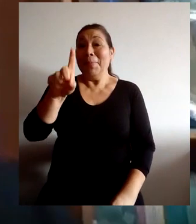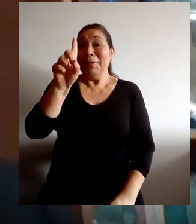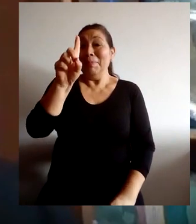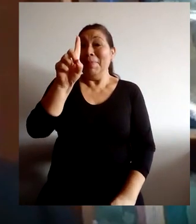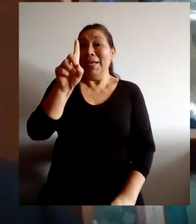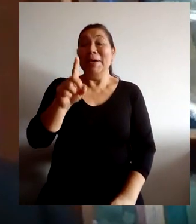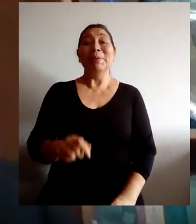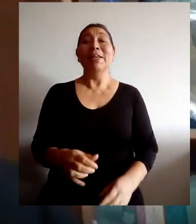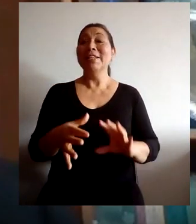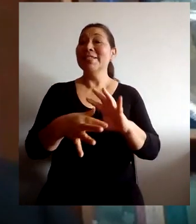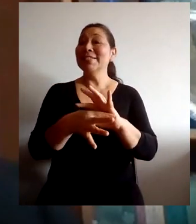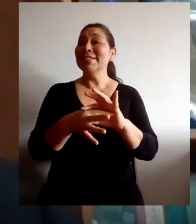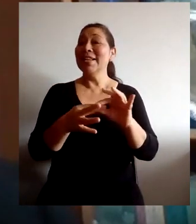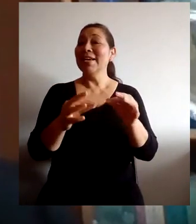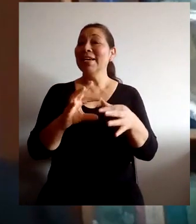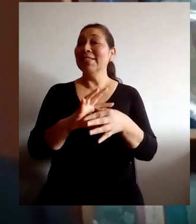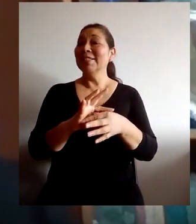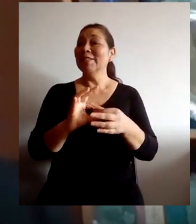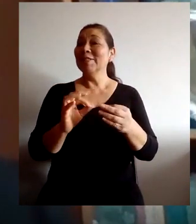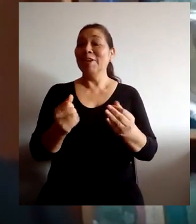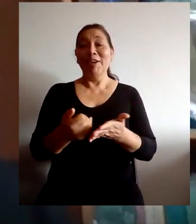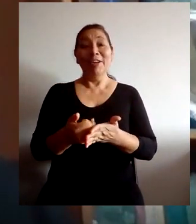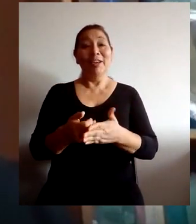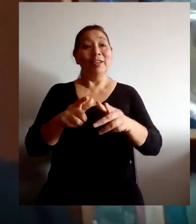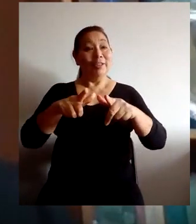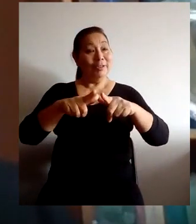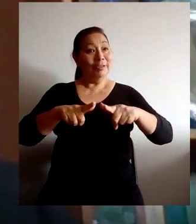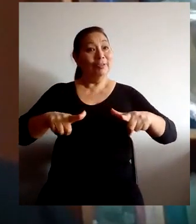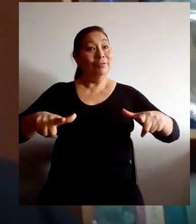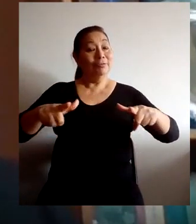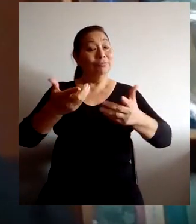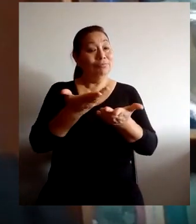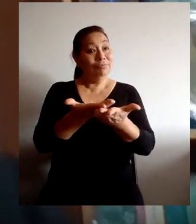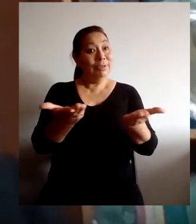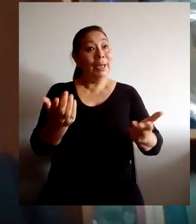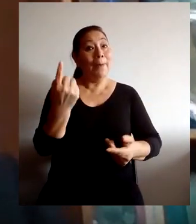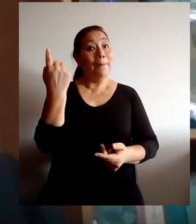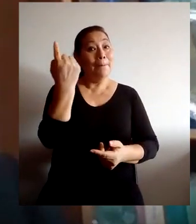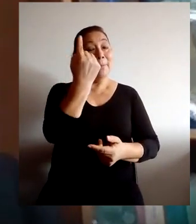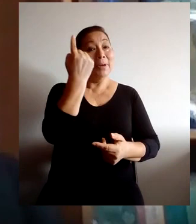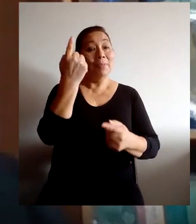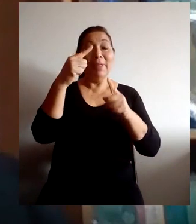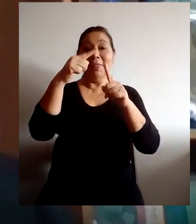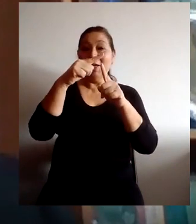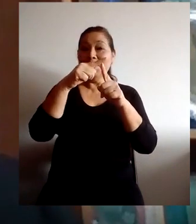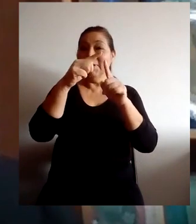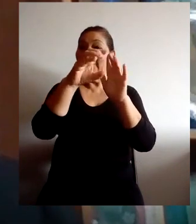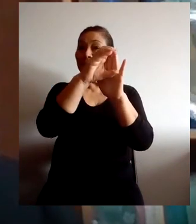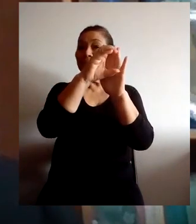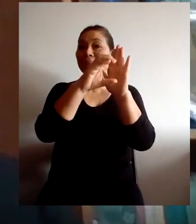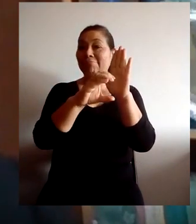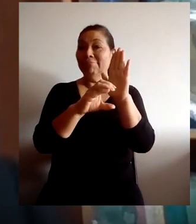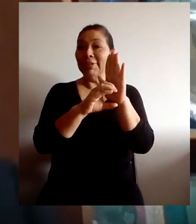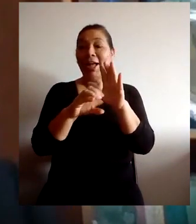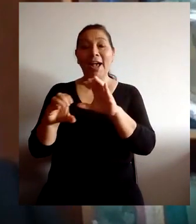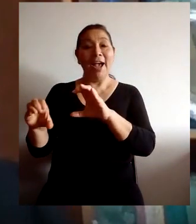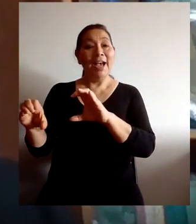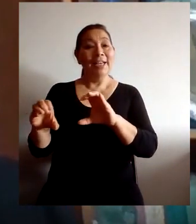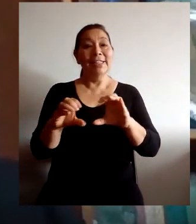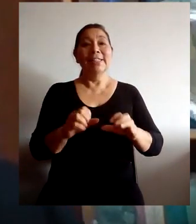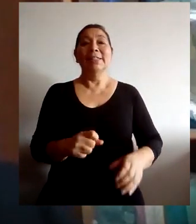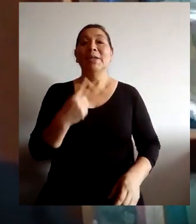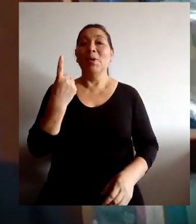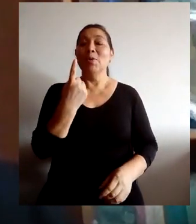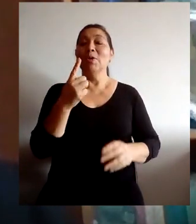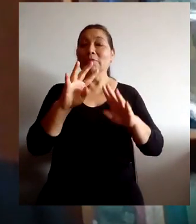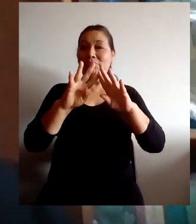Tribunal Constitucional realiza una audiencia pública virtual, dadas